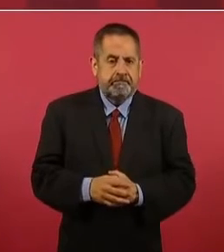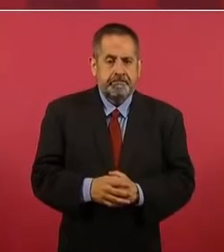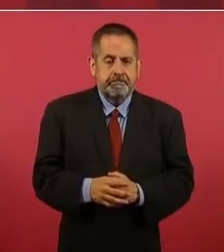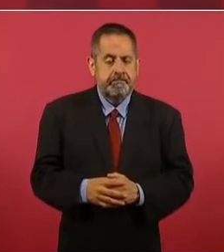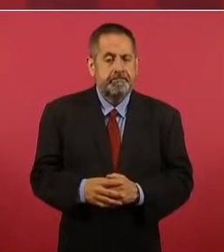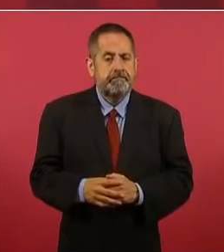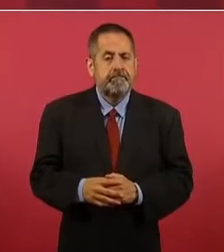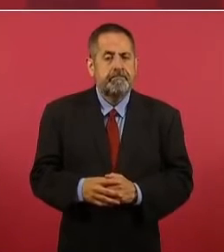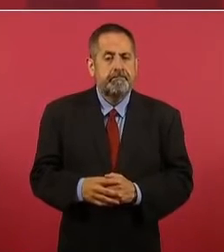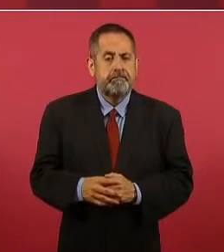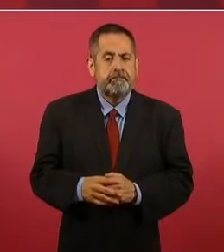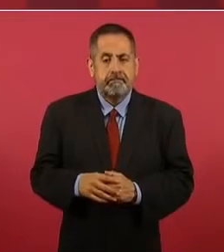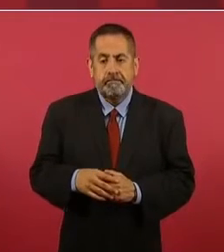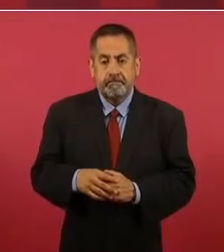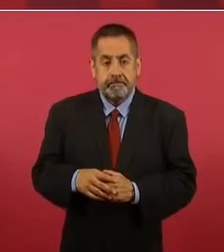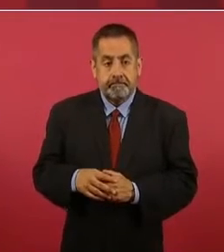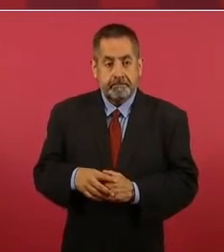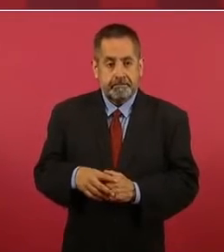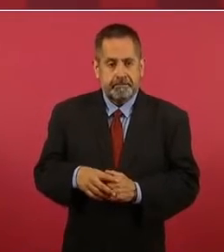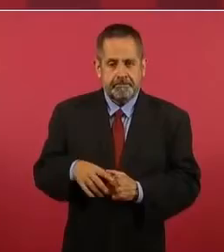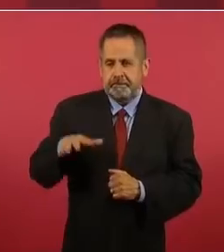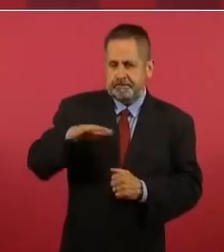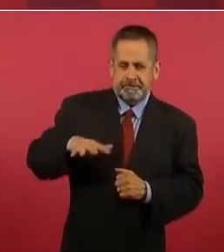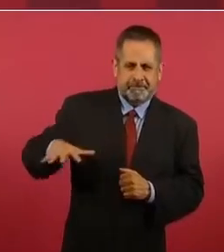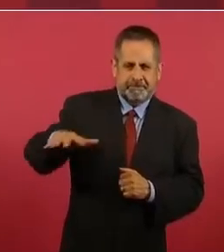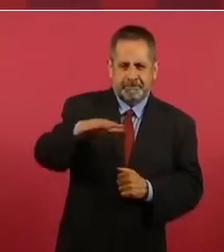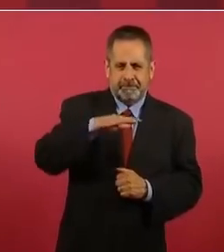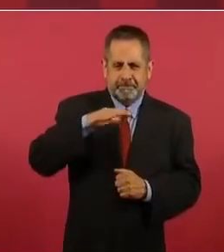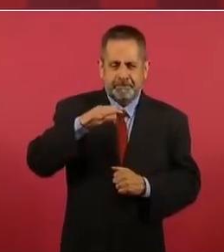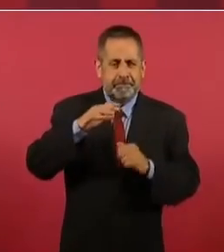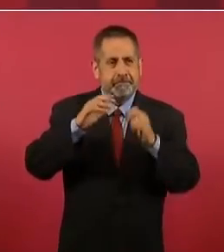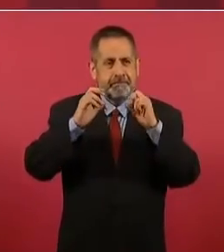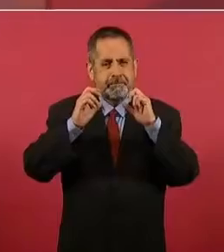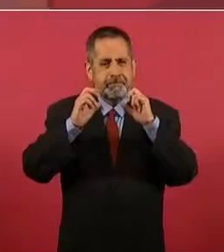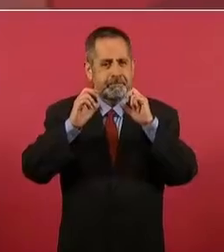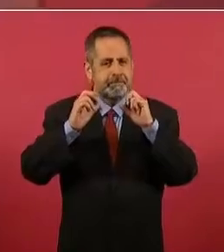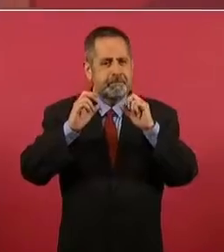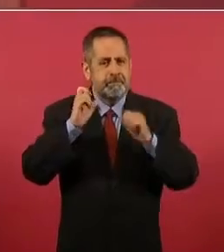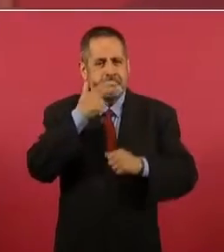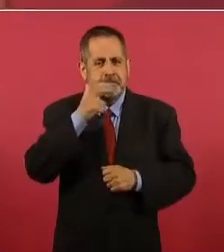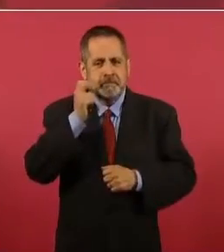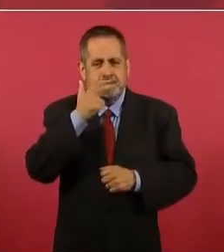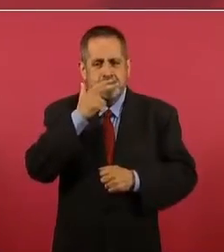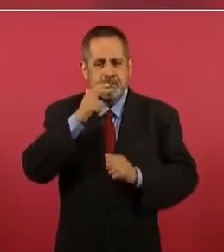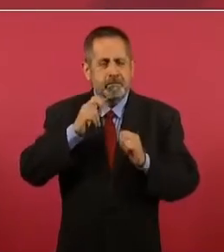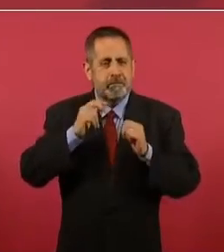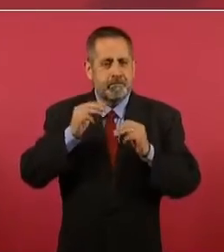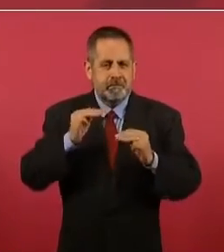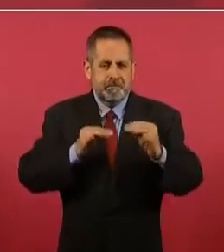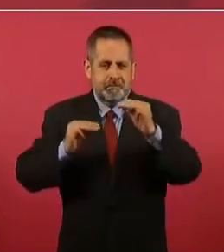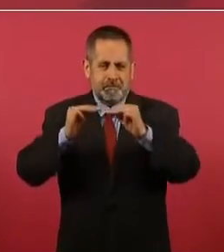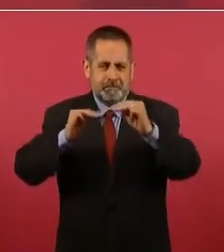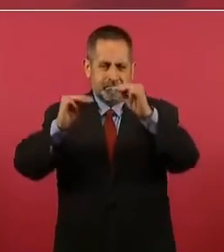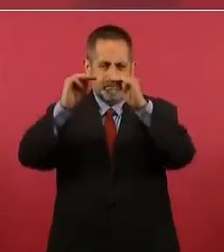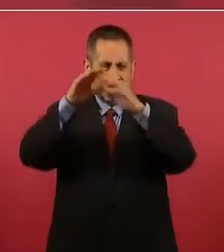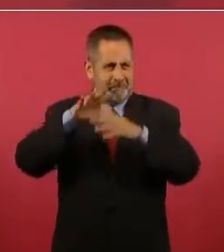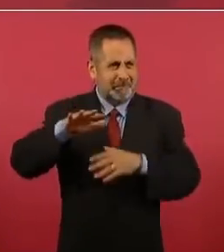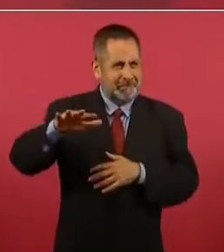Esa zona de la sierra, pues, ha estado desde hace tiempo